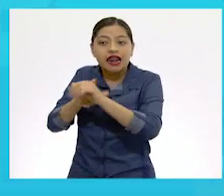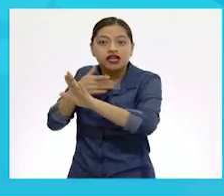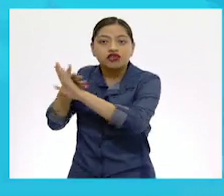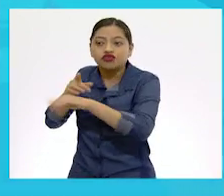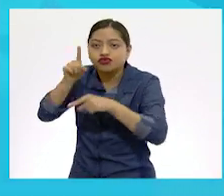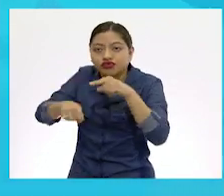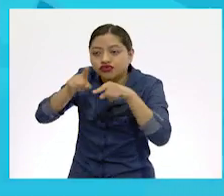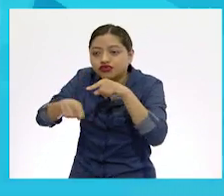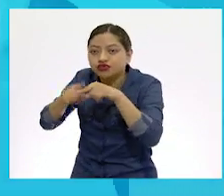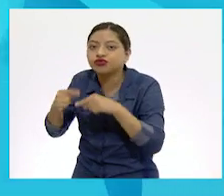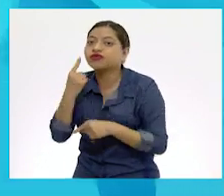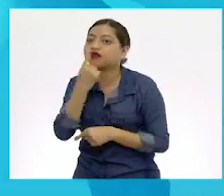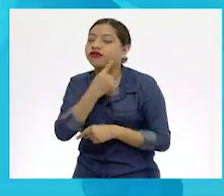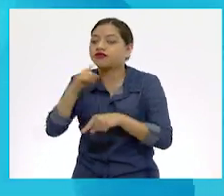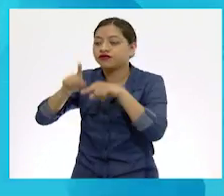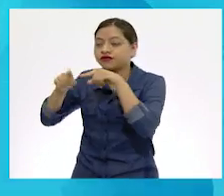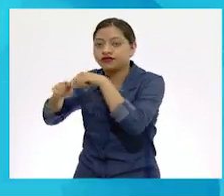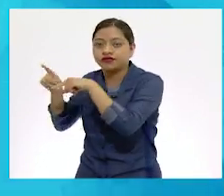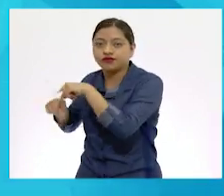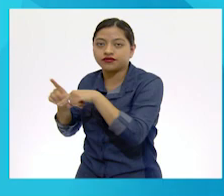boca.